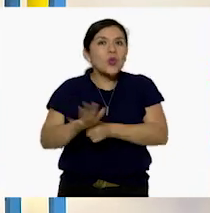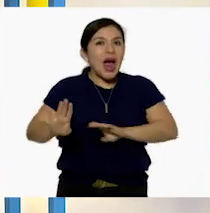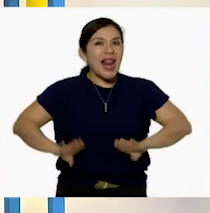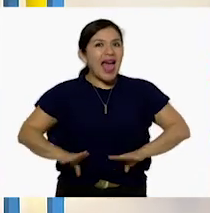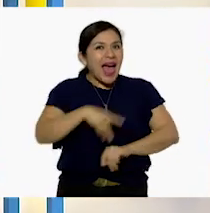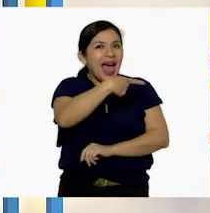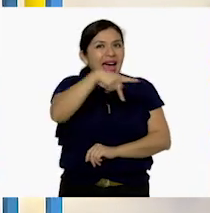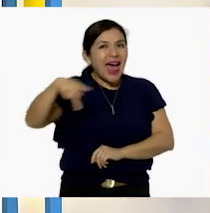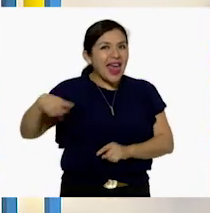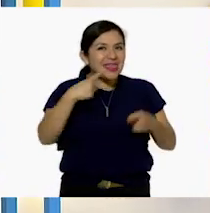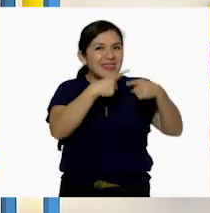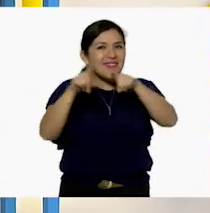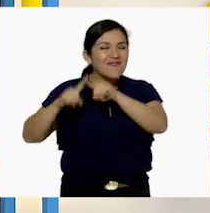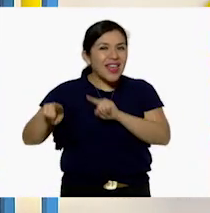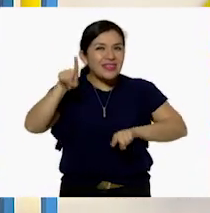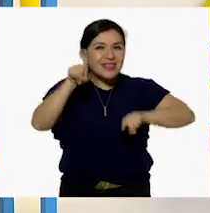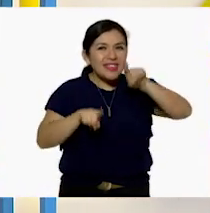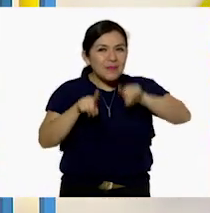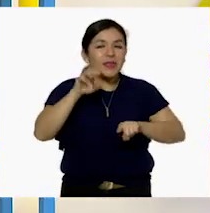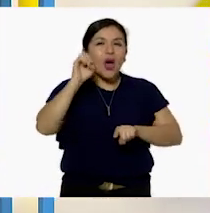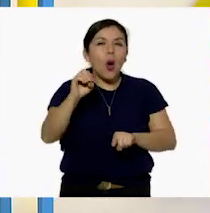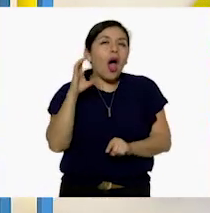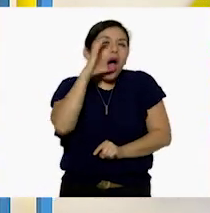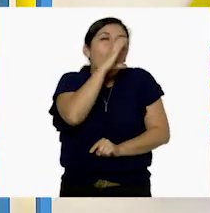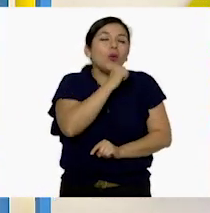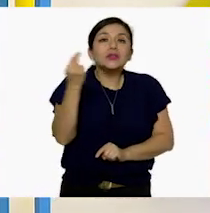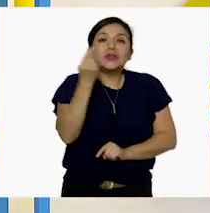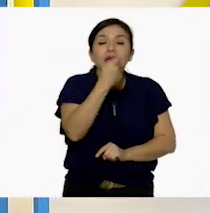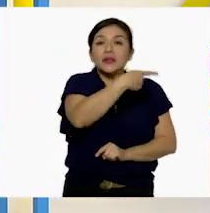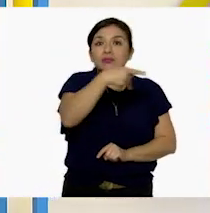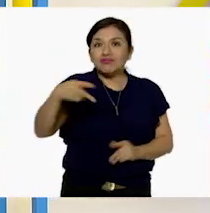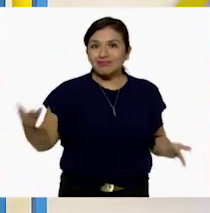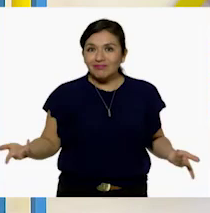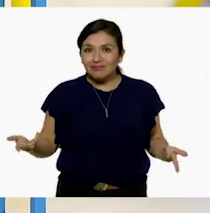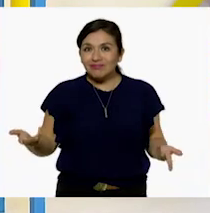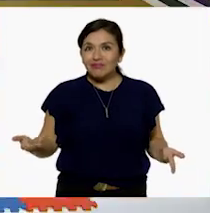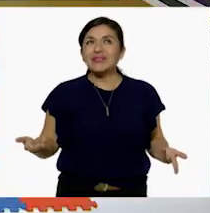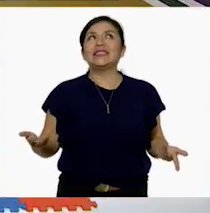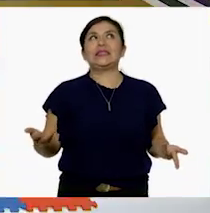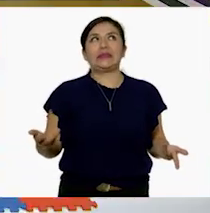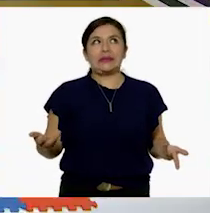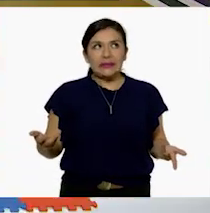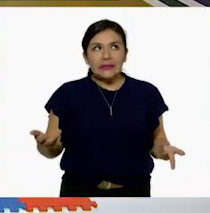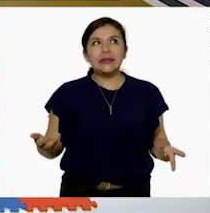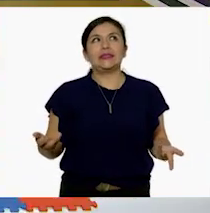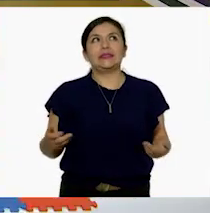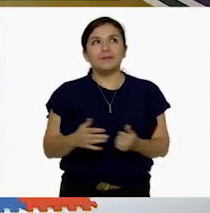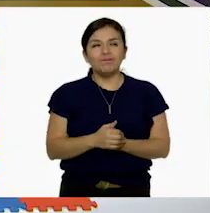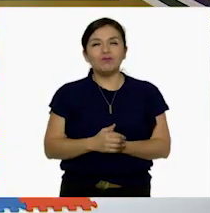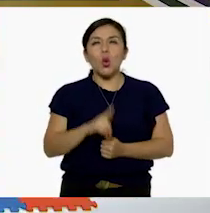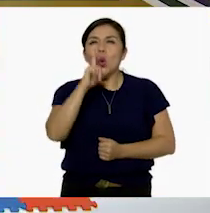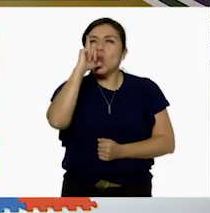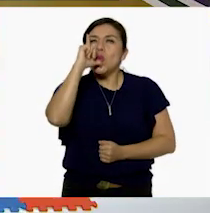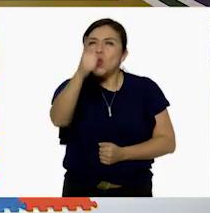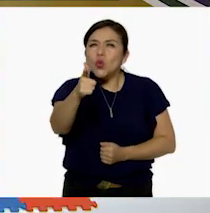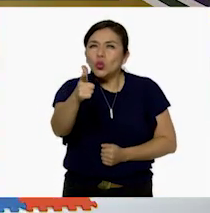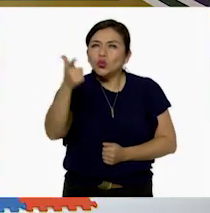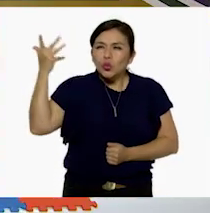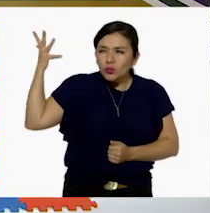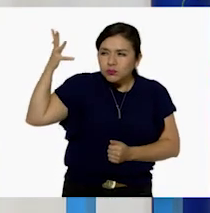algunas que necesiten una temperatura específica. ¿Y qué tanta